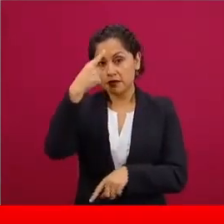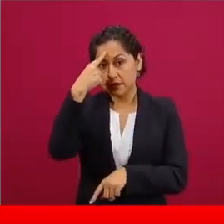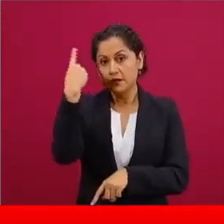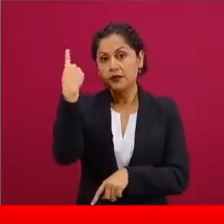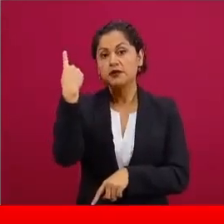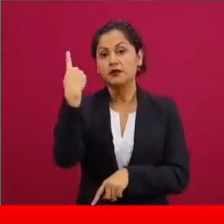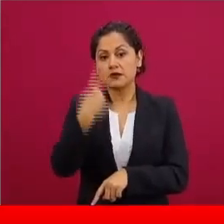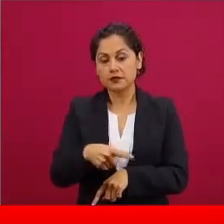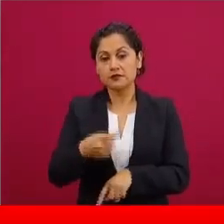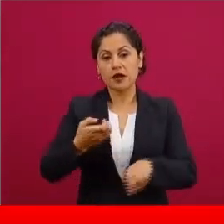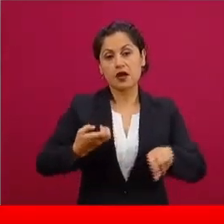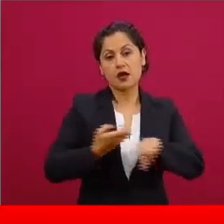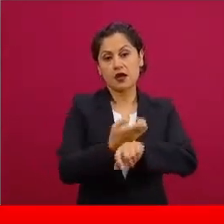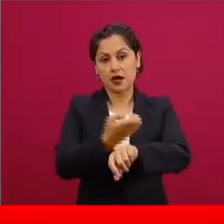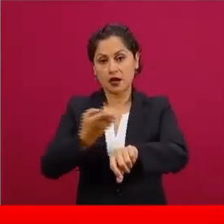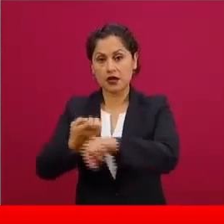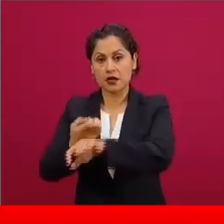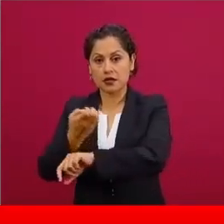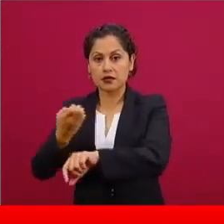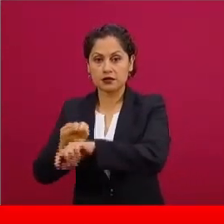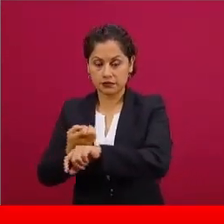federales a los estados